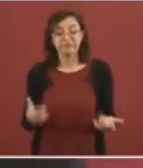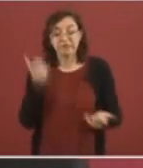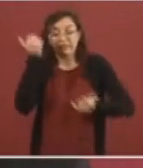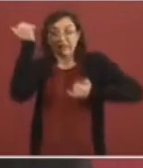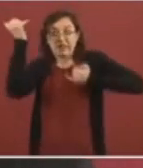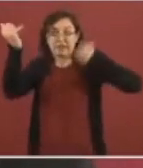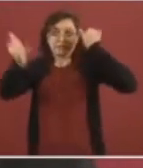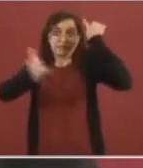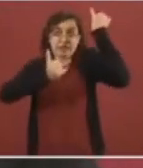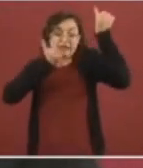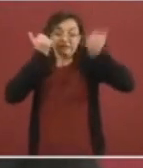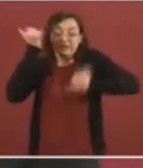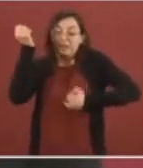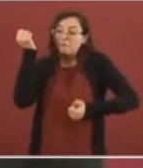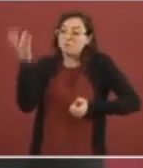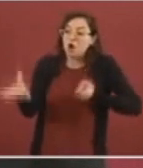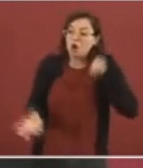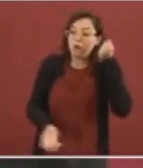ideológica,